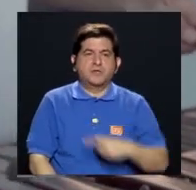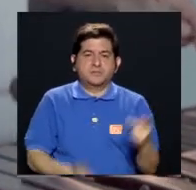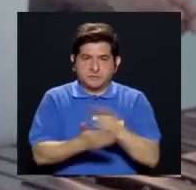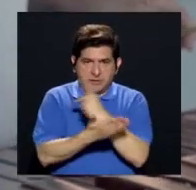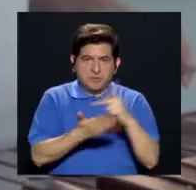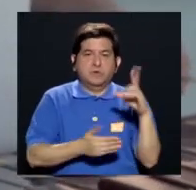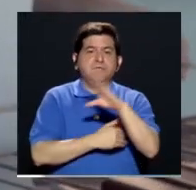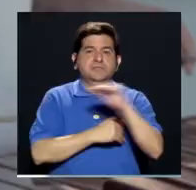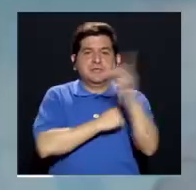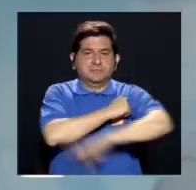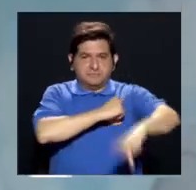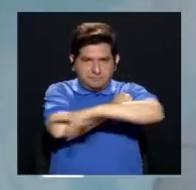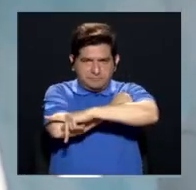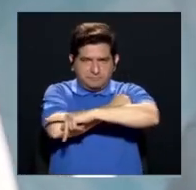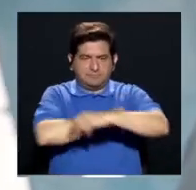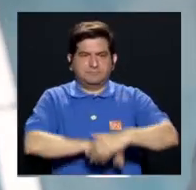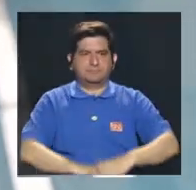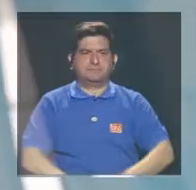país.